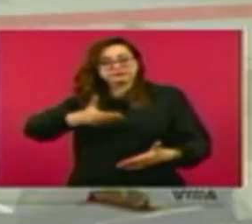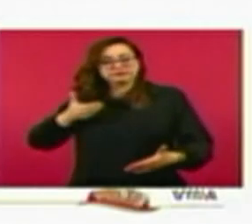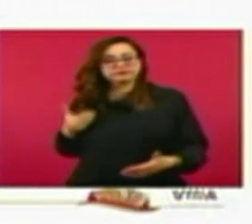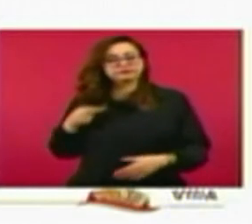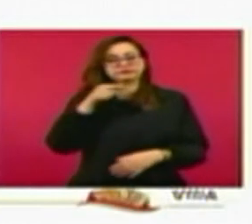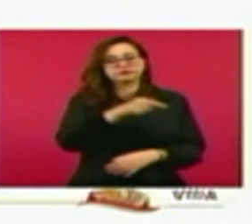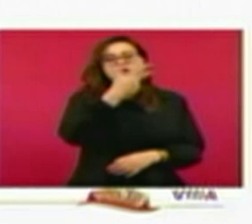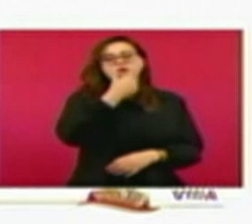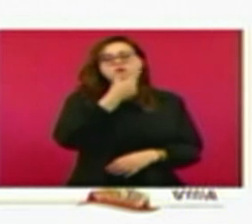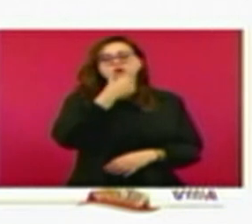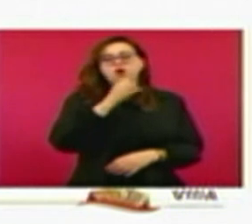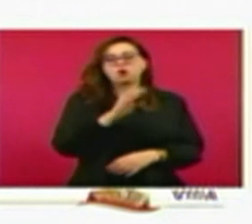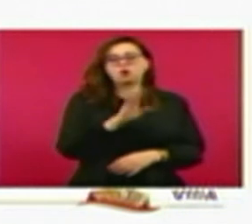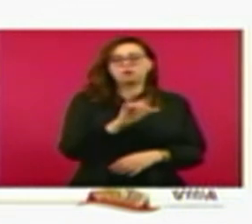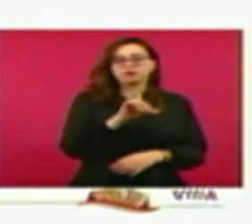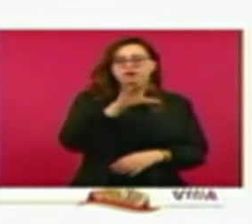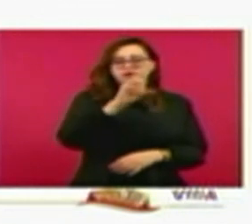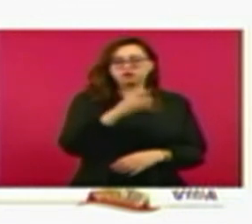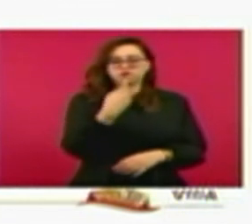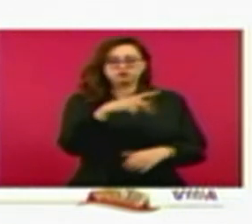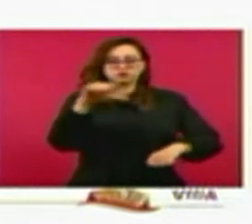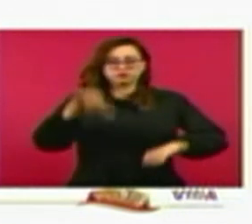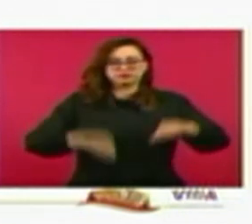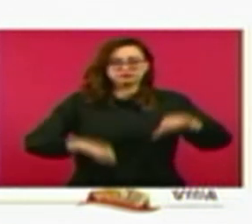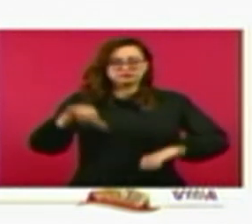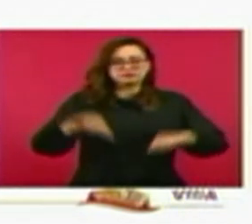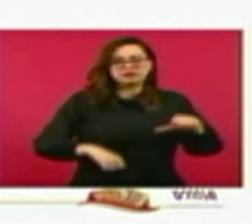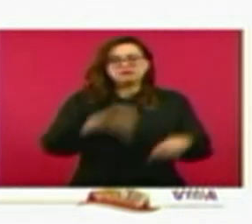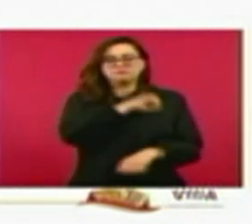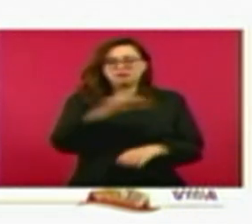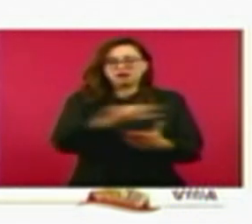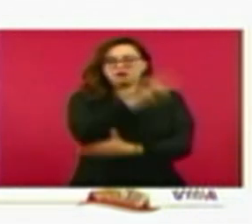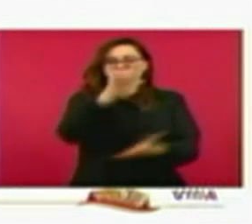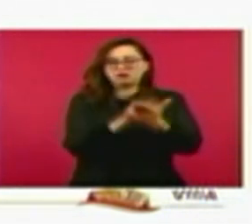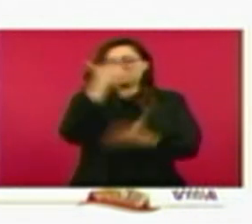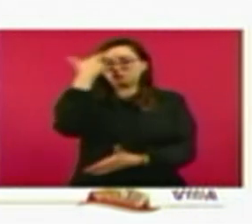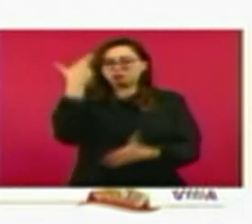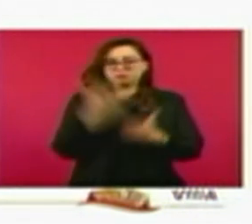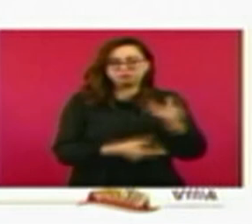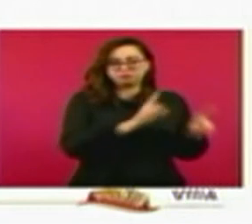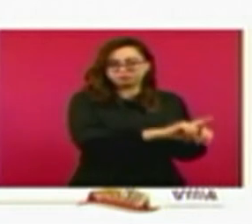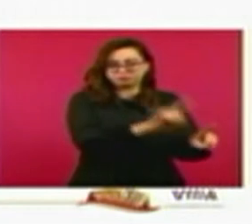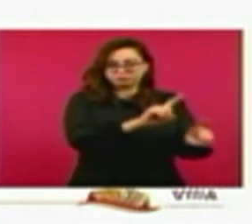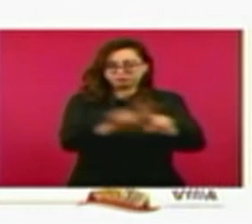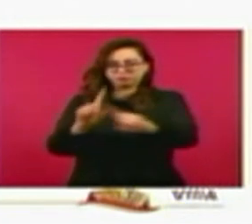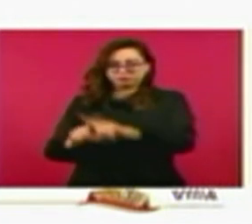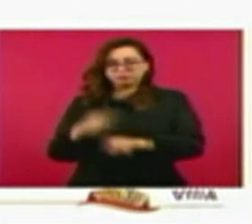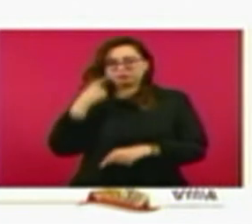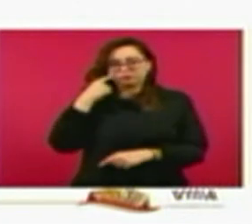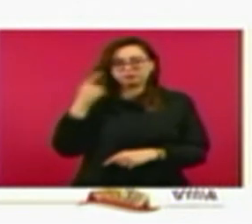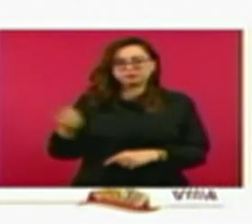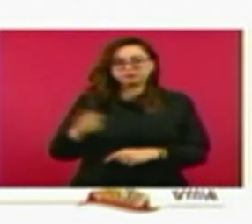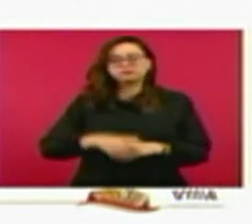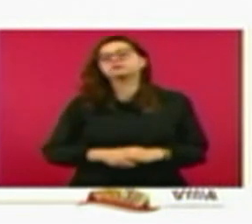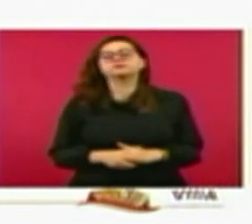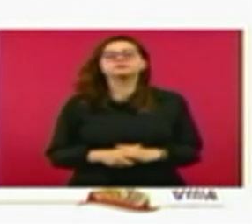los periodistas, pues hoy se ha hablado y se ha hecho mucho énfasis de ese operativo. De manera particular, a modo de resumen, de acuerdo a los datos